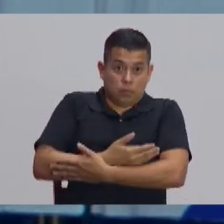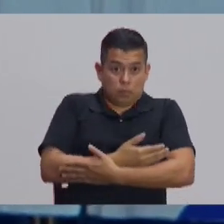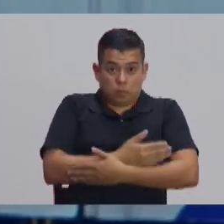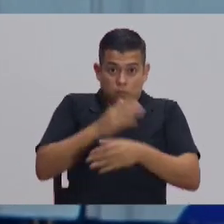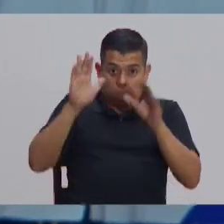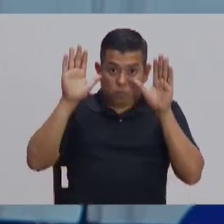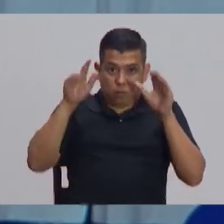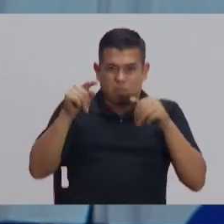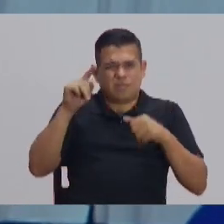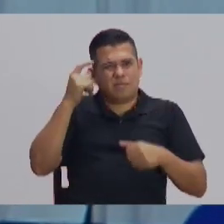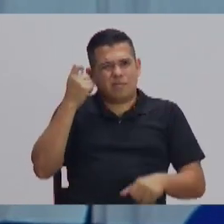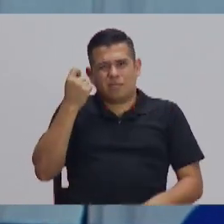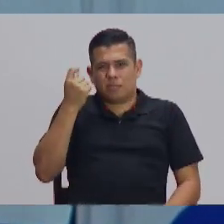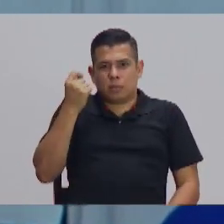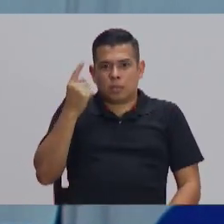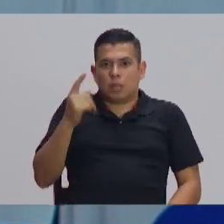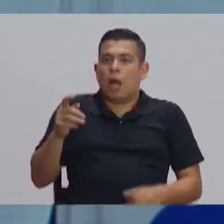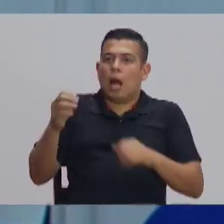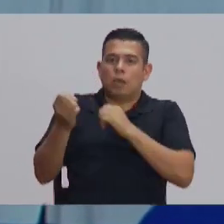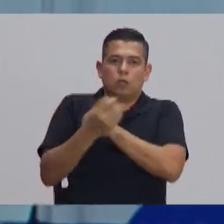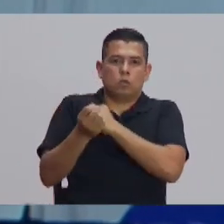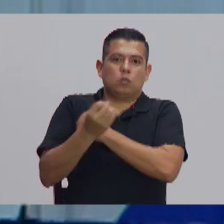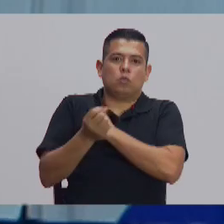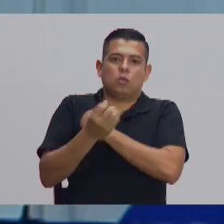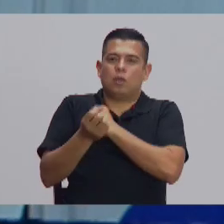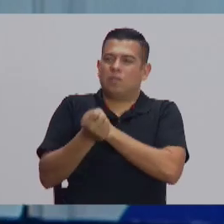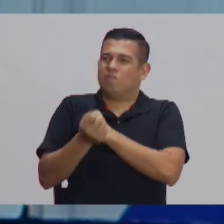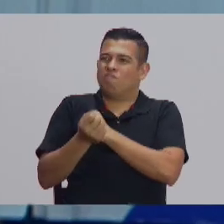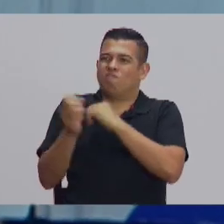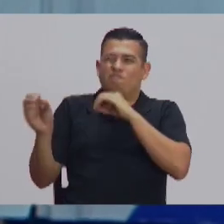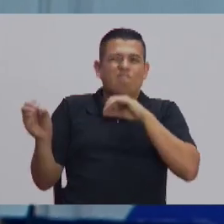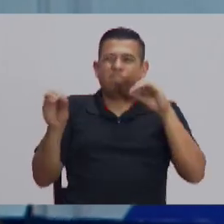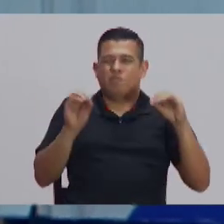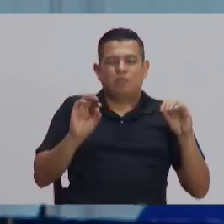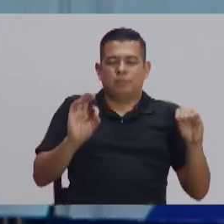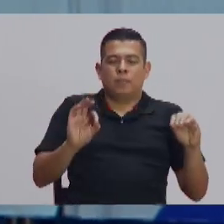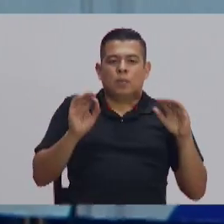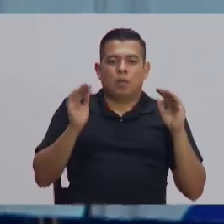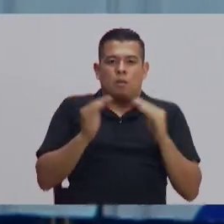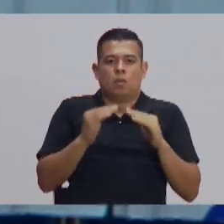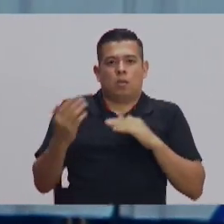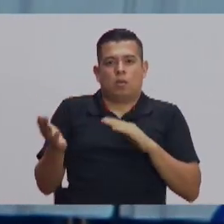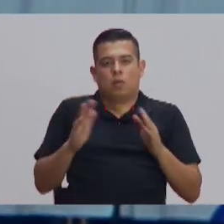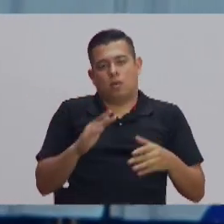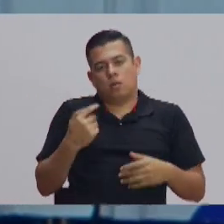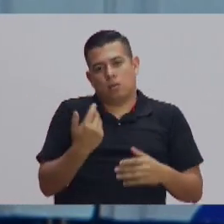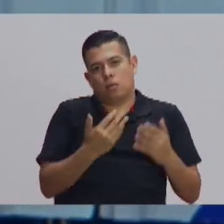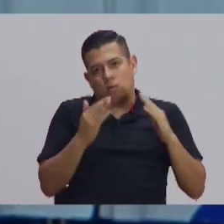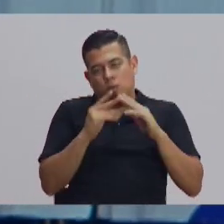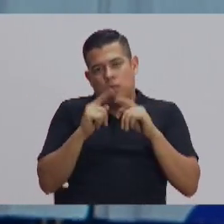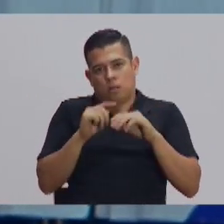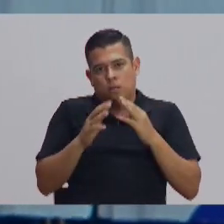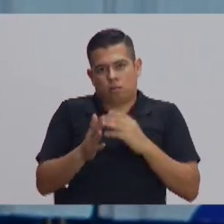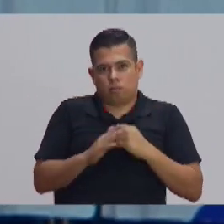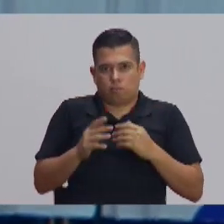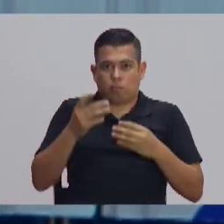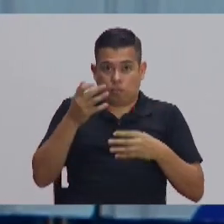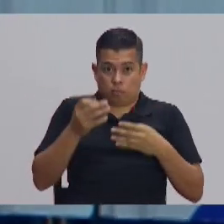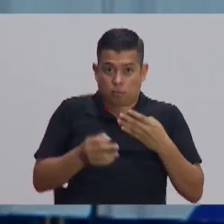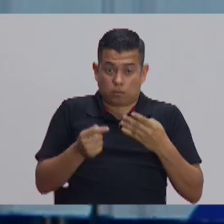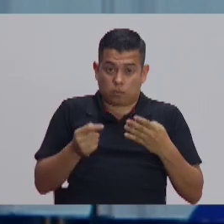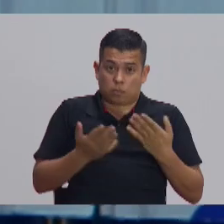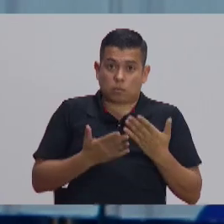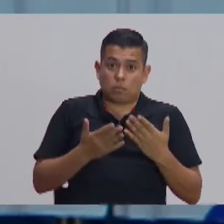es aquel que escuchando el consejo lo hace y muchas veces nosotros la iglesia nos comportamos